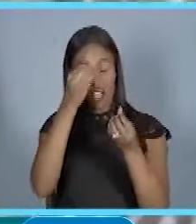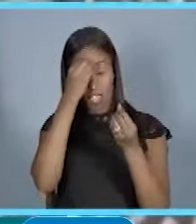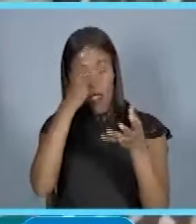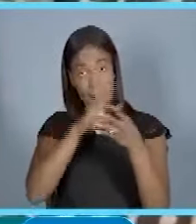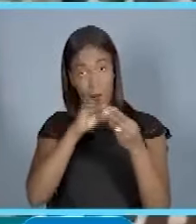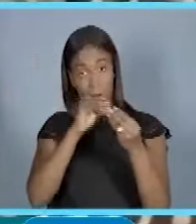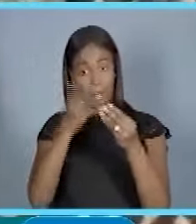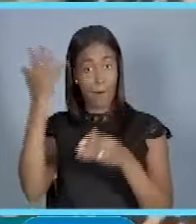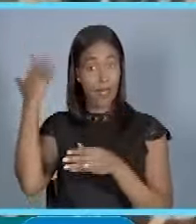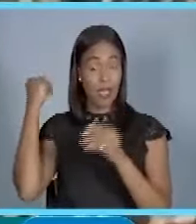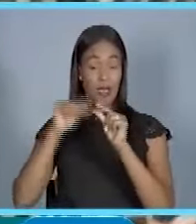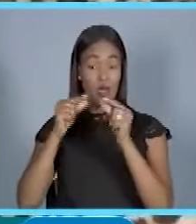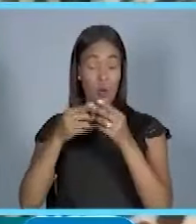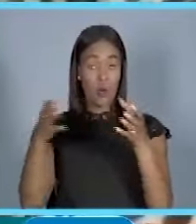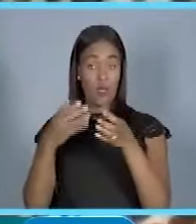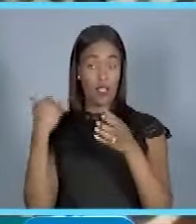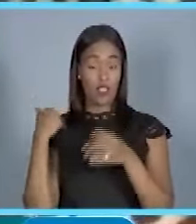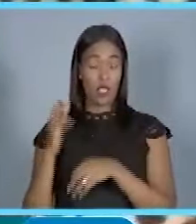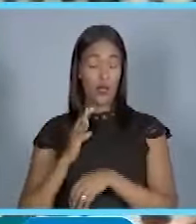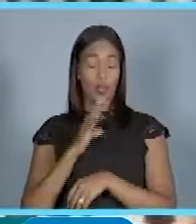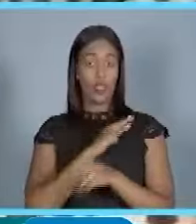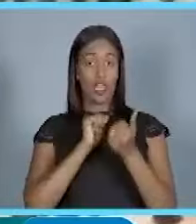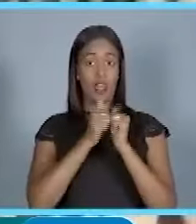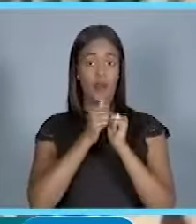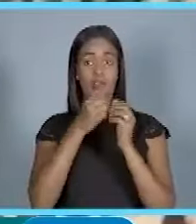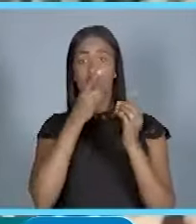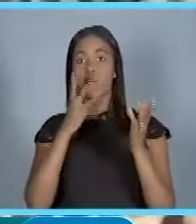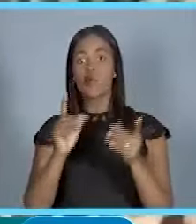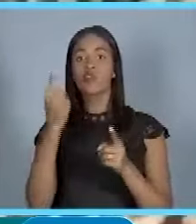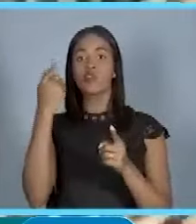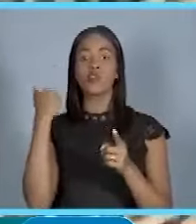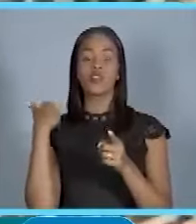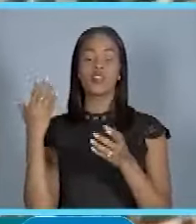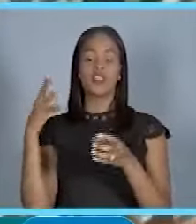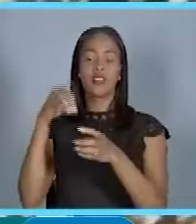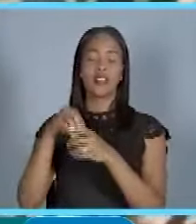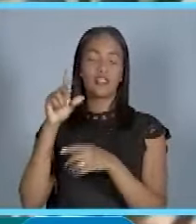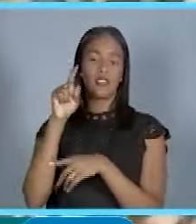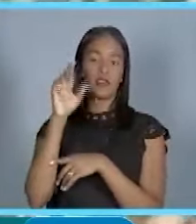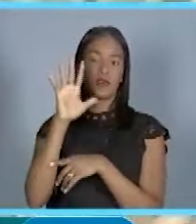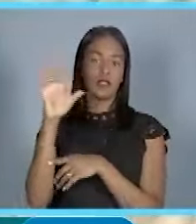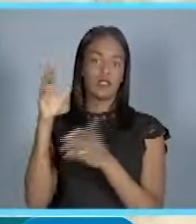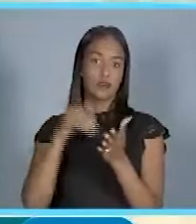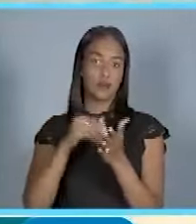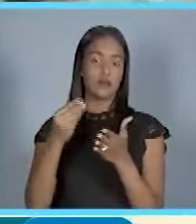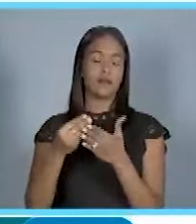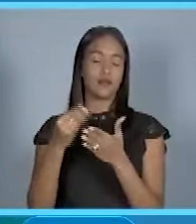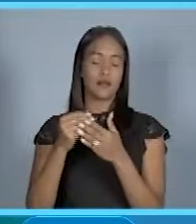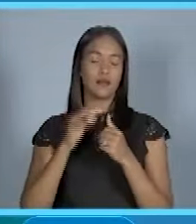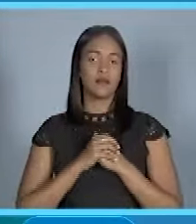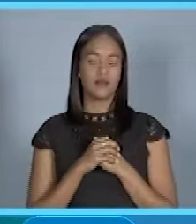que el antiguo grupo que dirigía el Comité Olímpico Dominicano solo dejó en fondo 155 mil pesos.